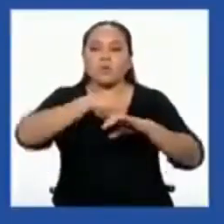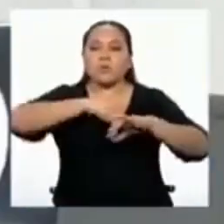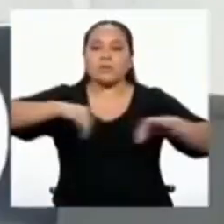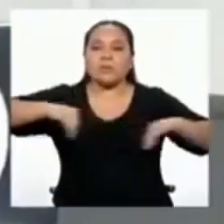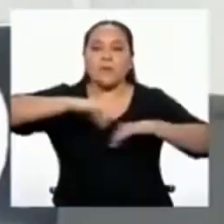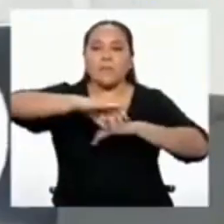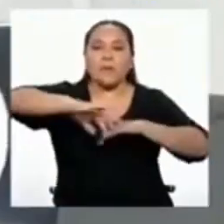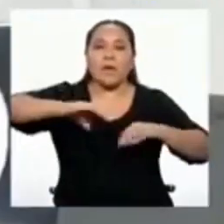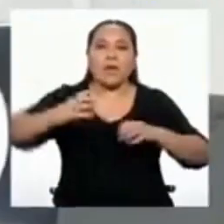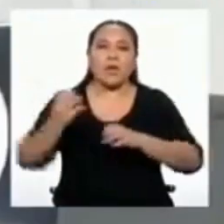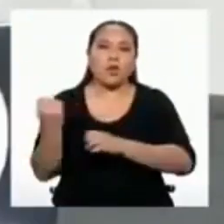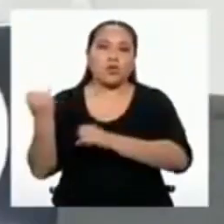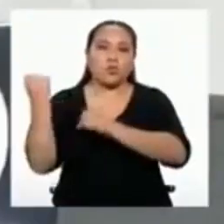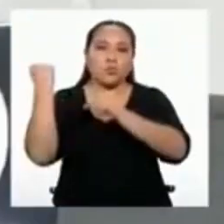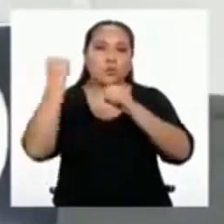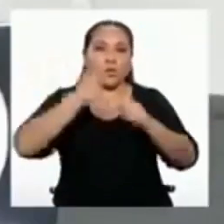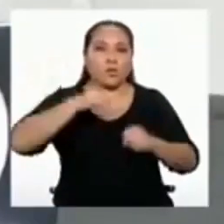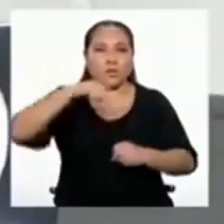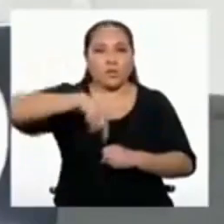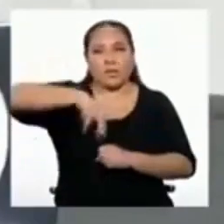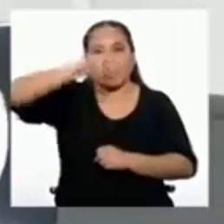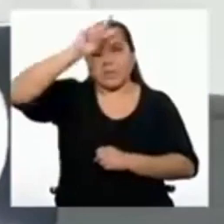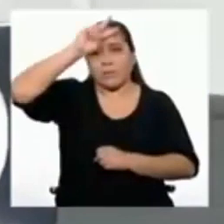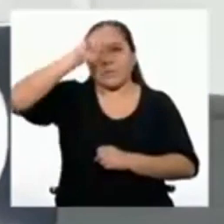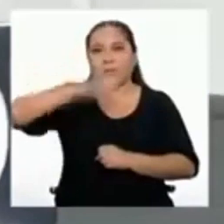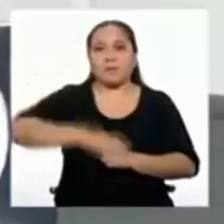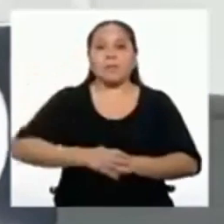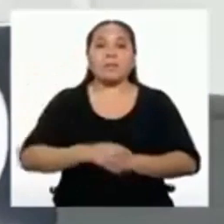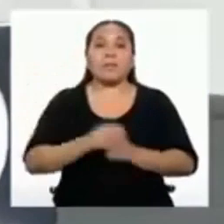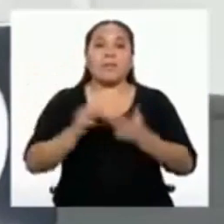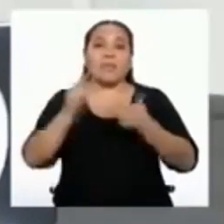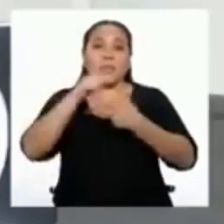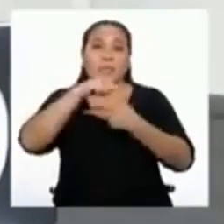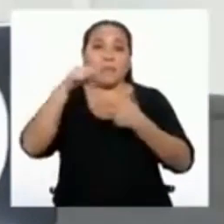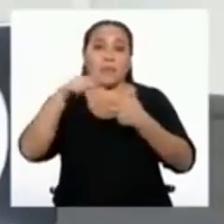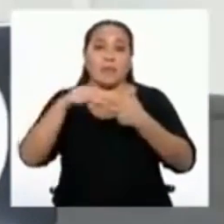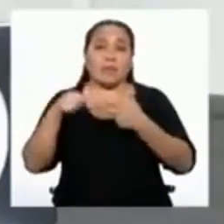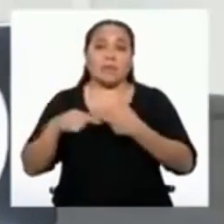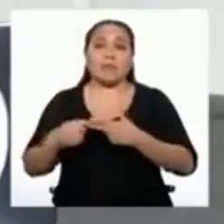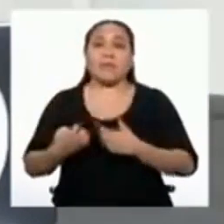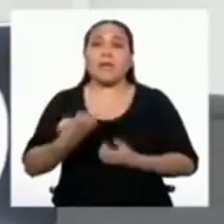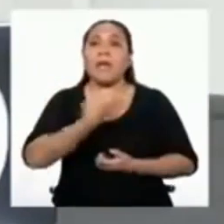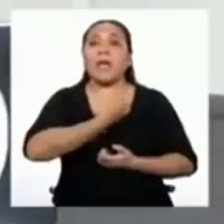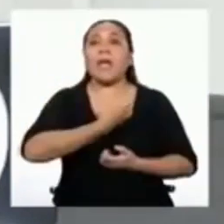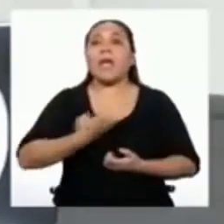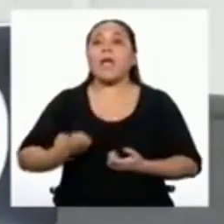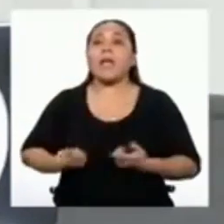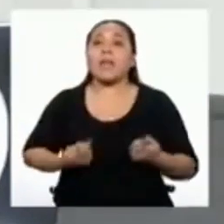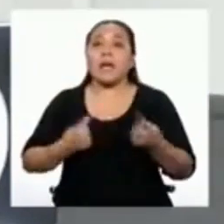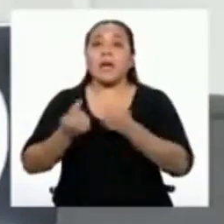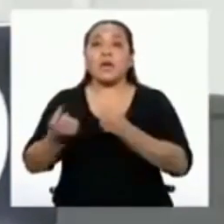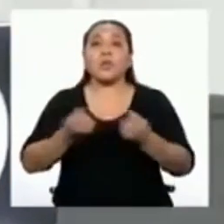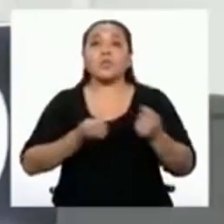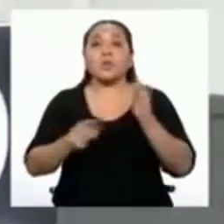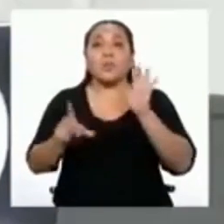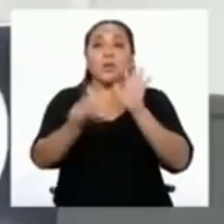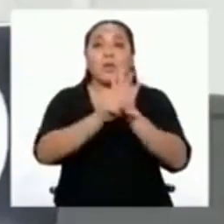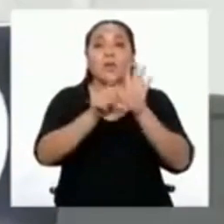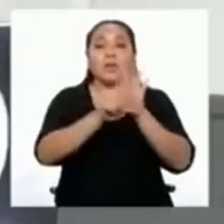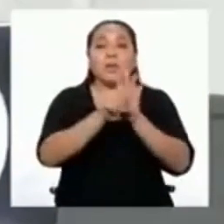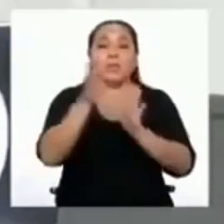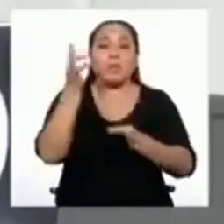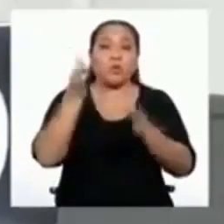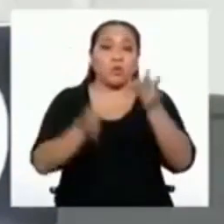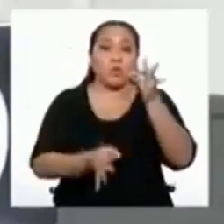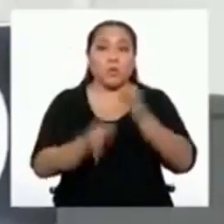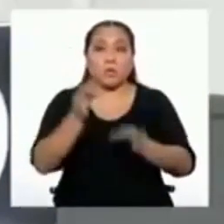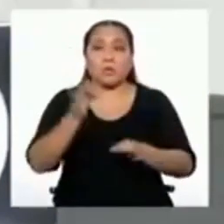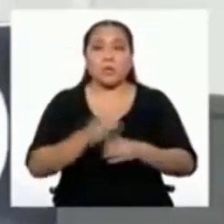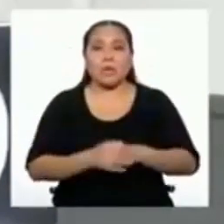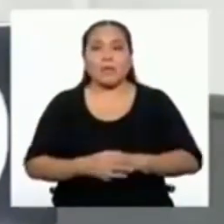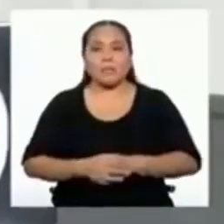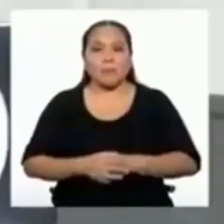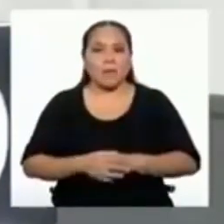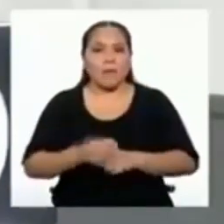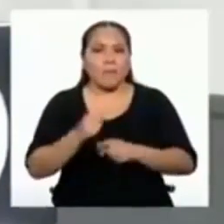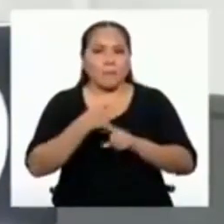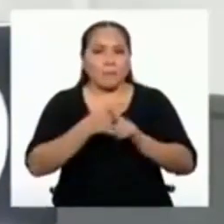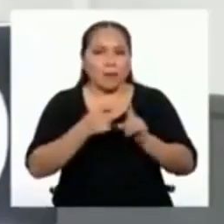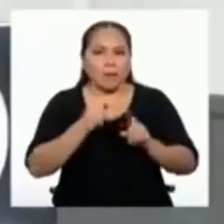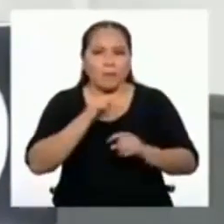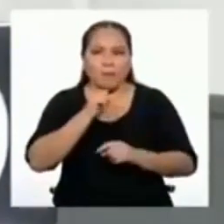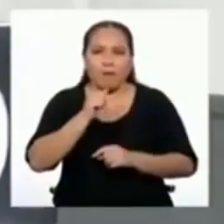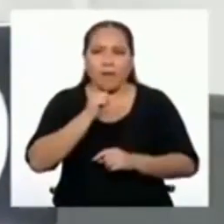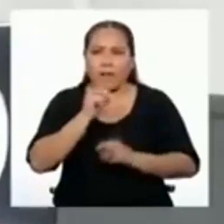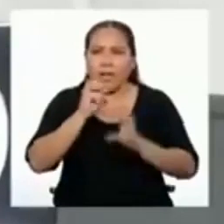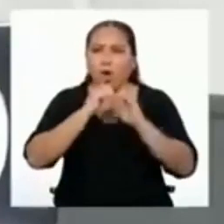Perú. Vimos también que esos poderes se dividen en tres: ejecutivo, legislativo y judicial. Pero falta que nos cuentes sobre